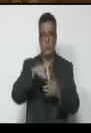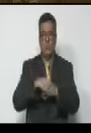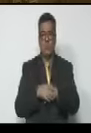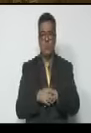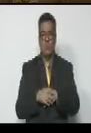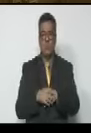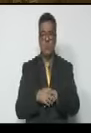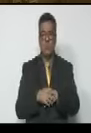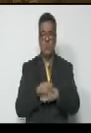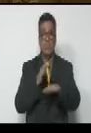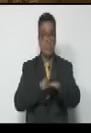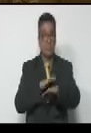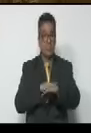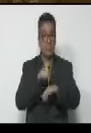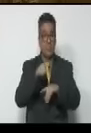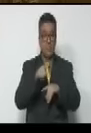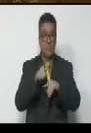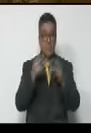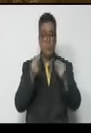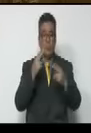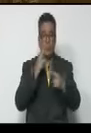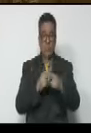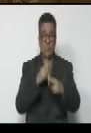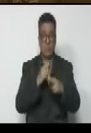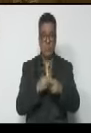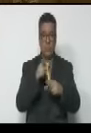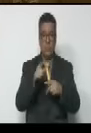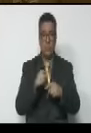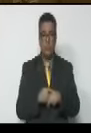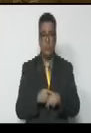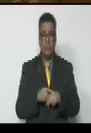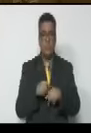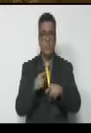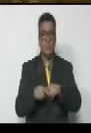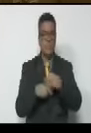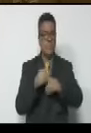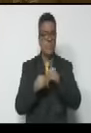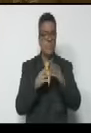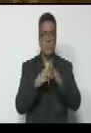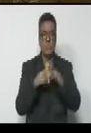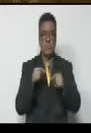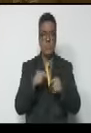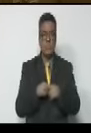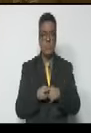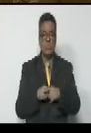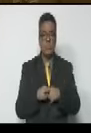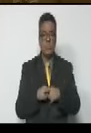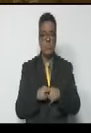aeronave. Una situación de extremo peligro, violaron todos los